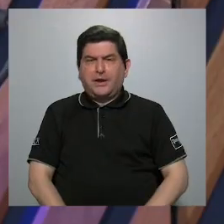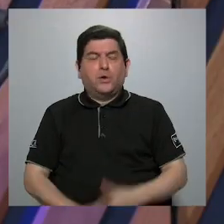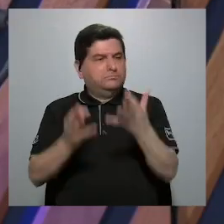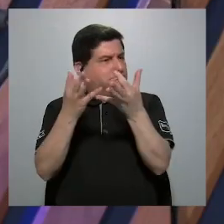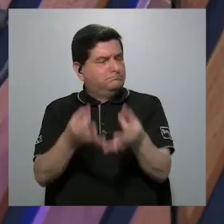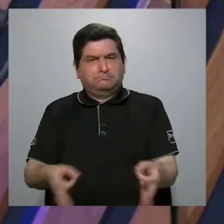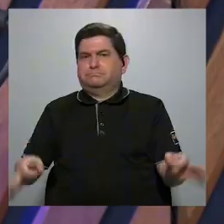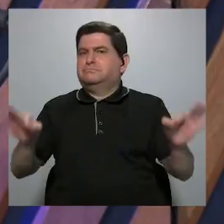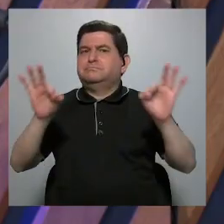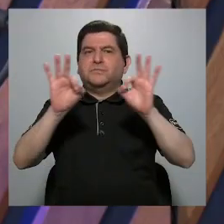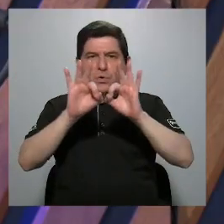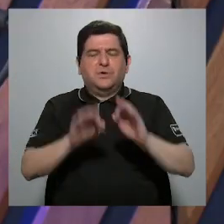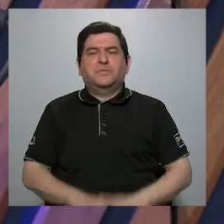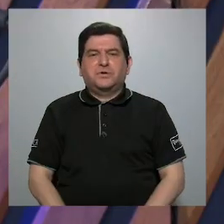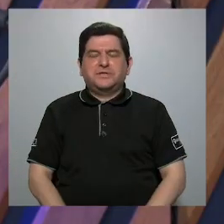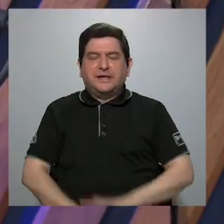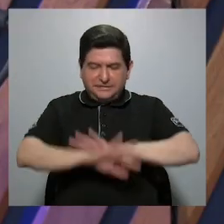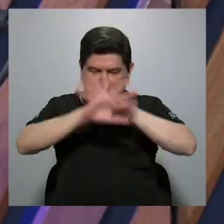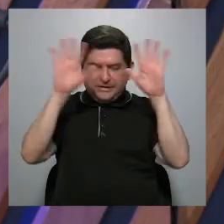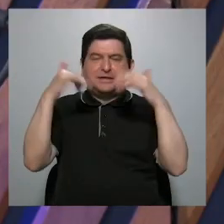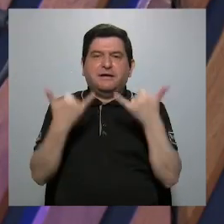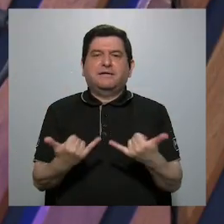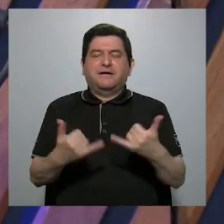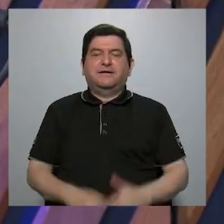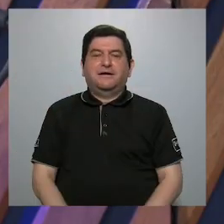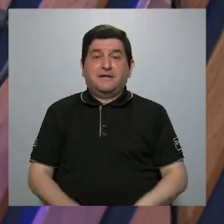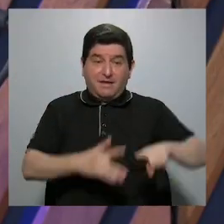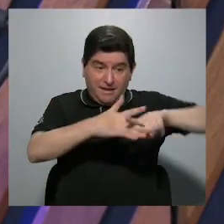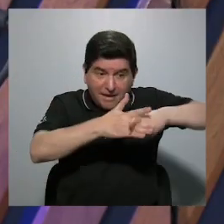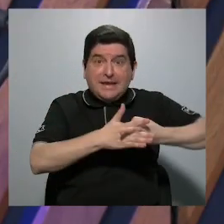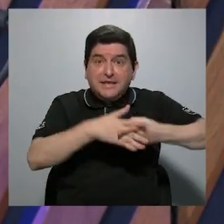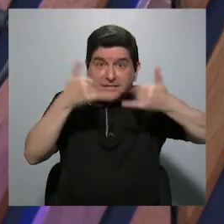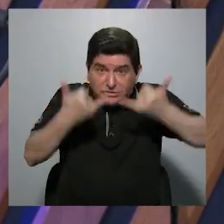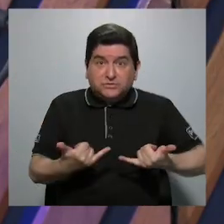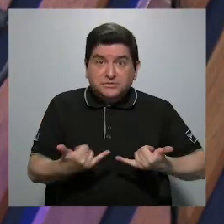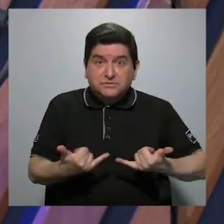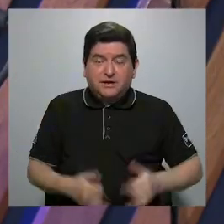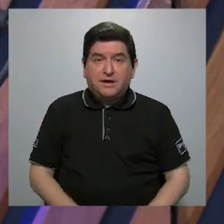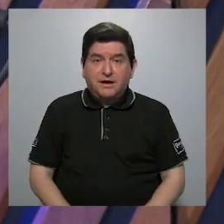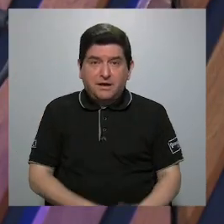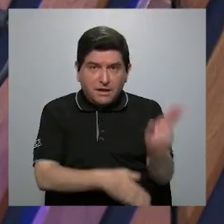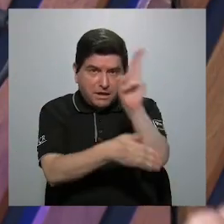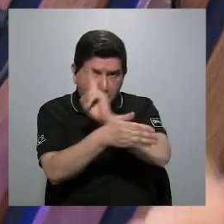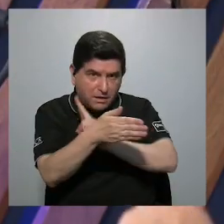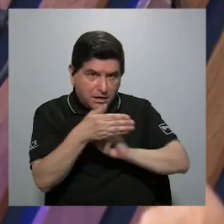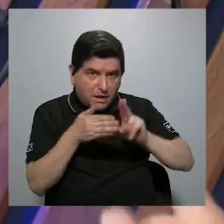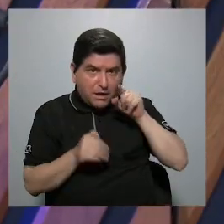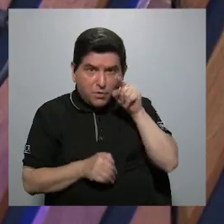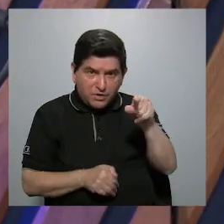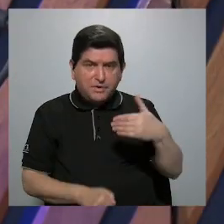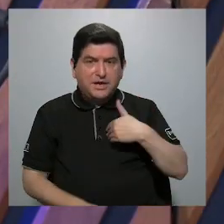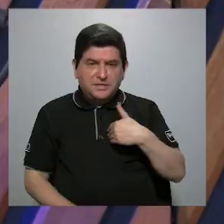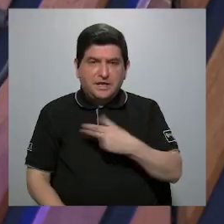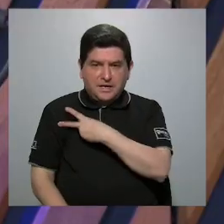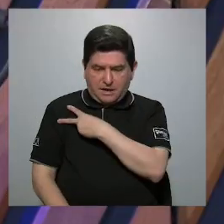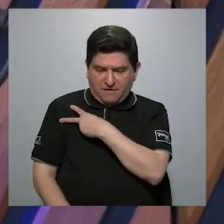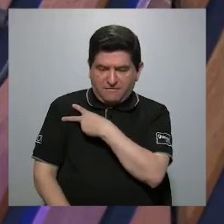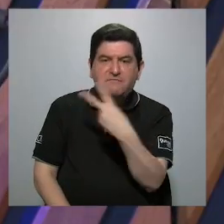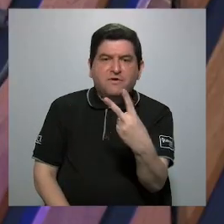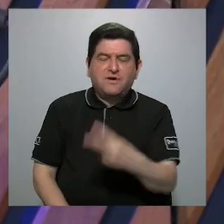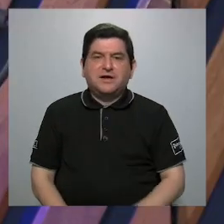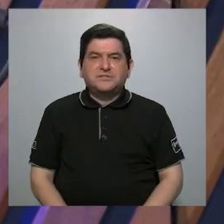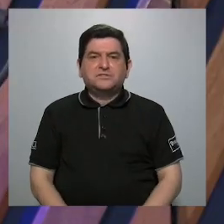parece fundamental ponerlo en claro, que desde el principio esa universidad tenía